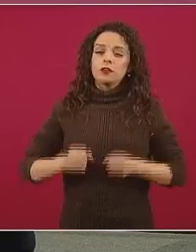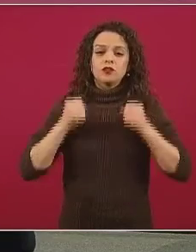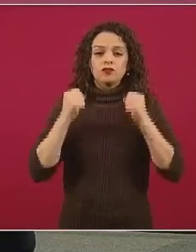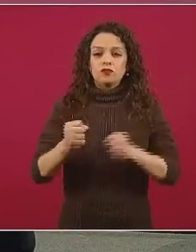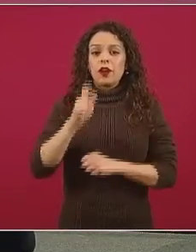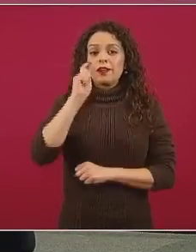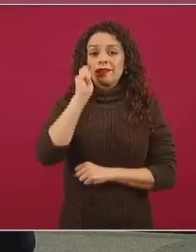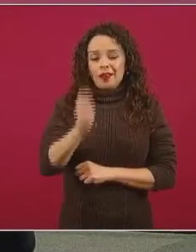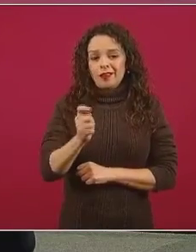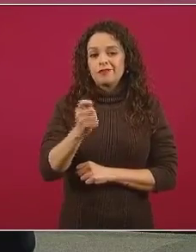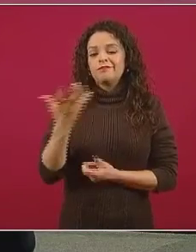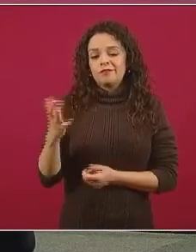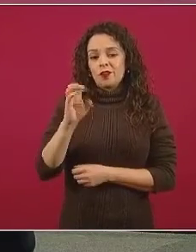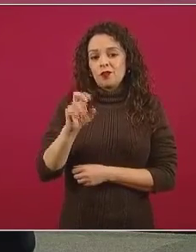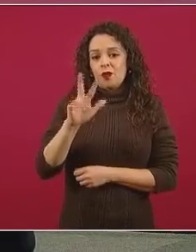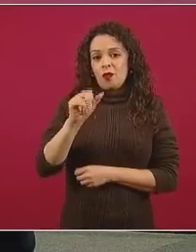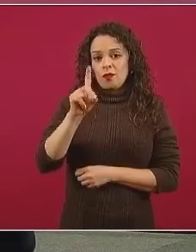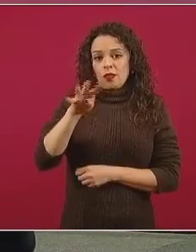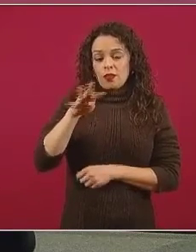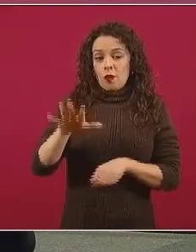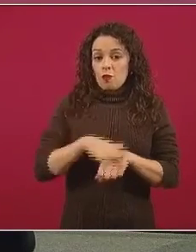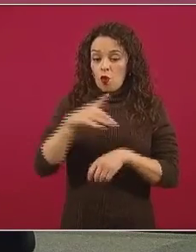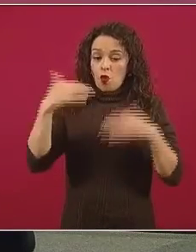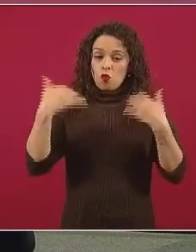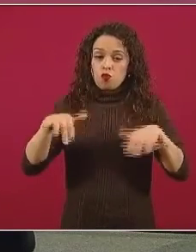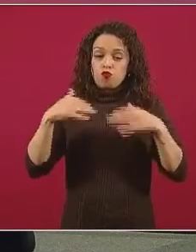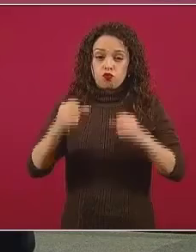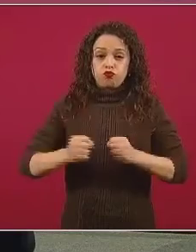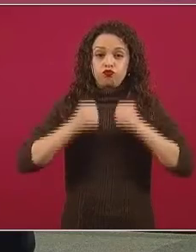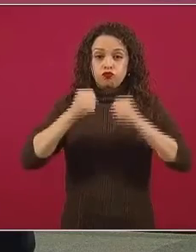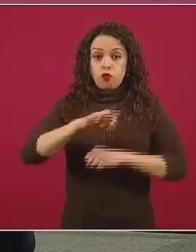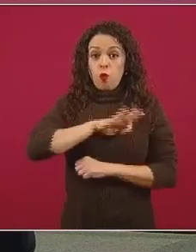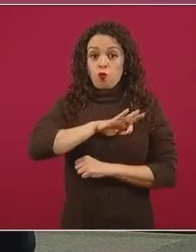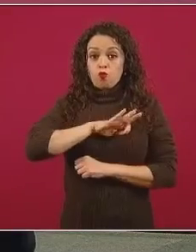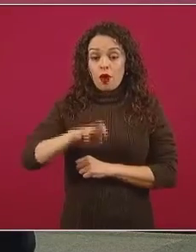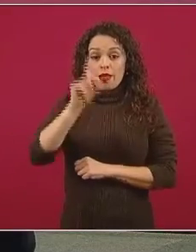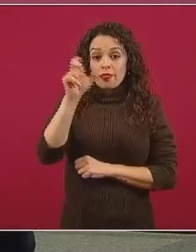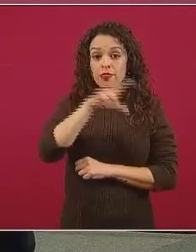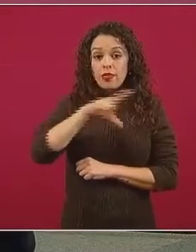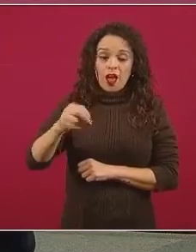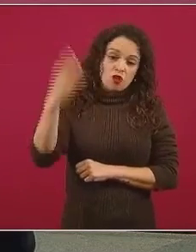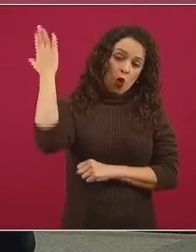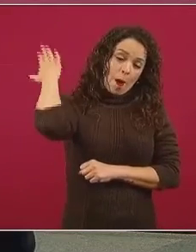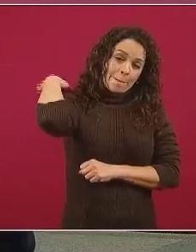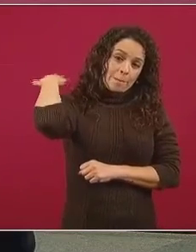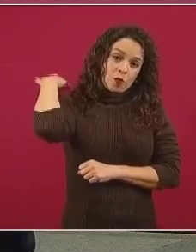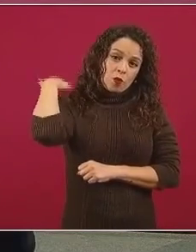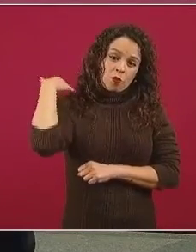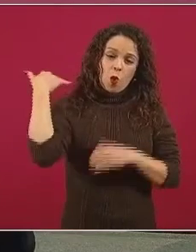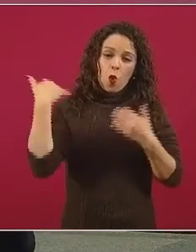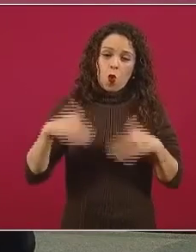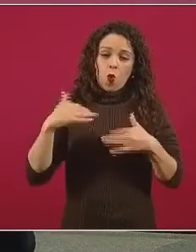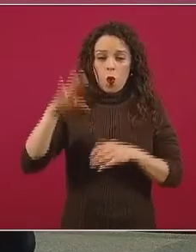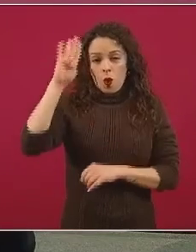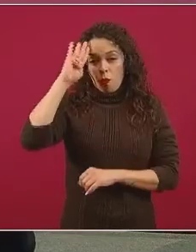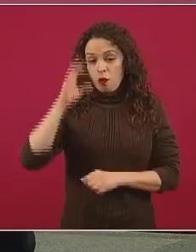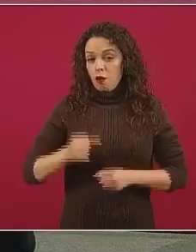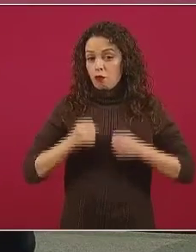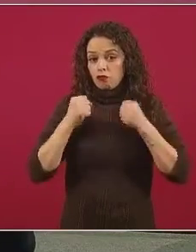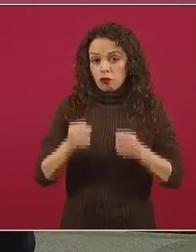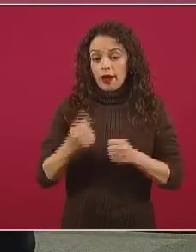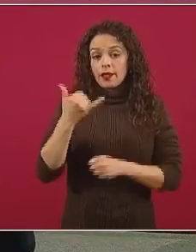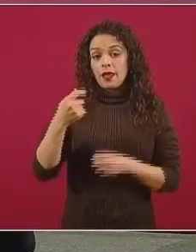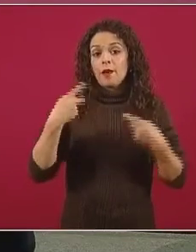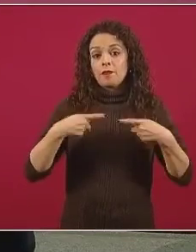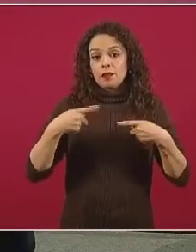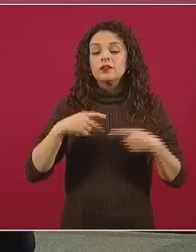de COVID-19, una enfermedad con enorme potencial de causar un extenso daño pulmonar y desde luego también de hacer que las